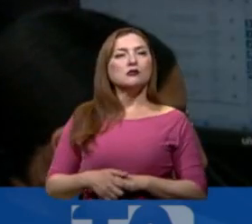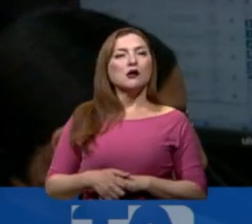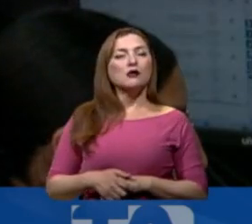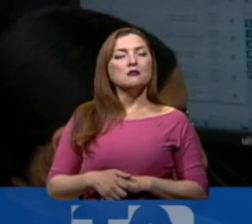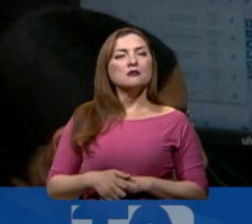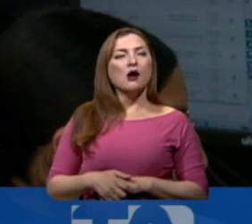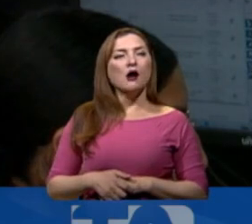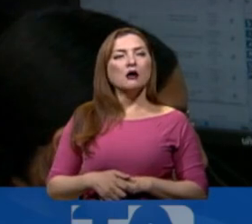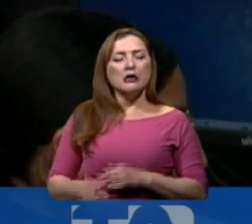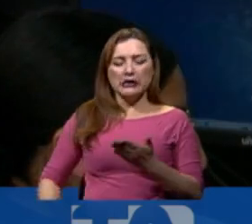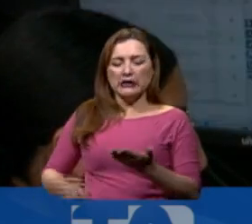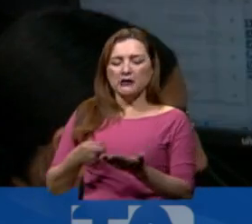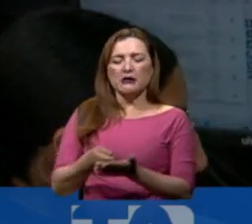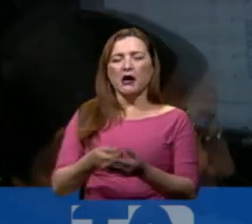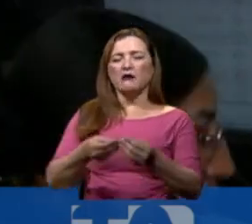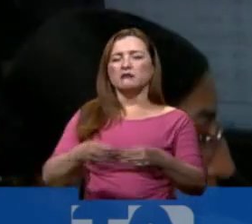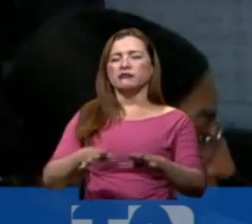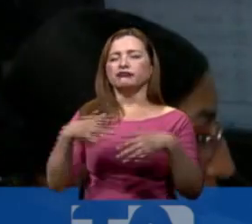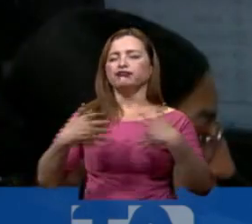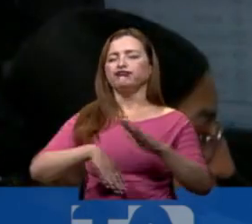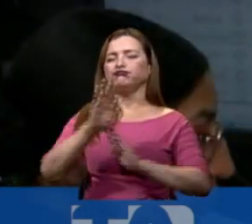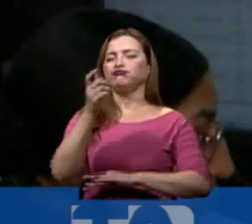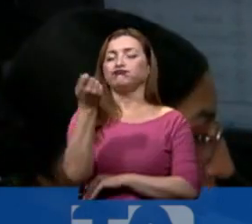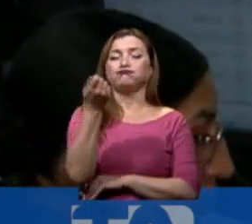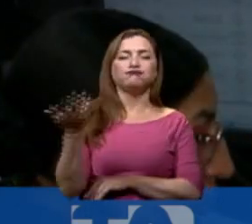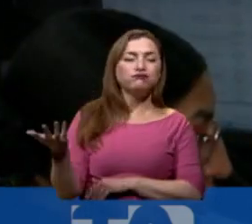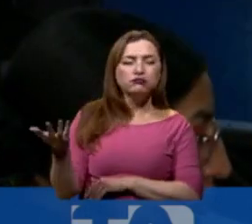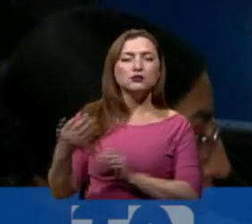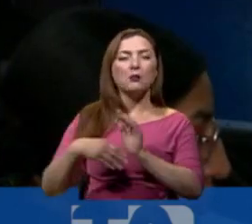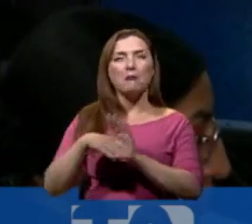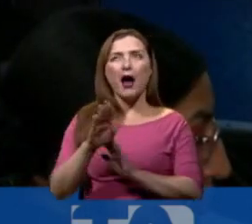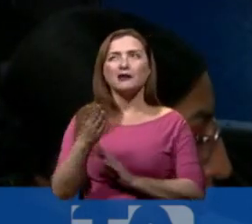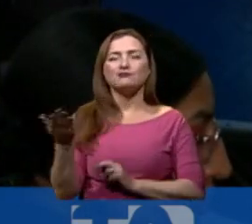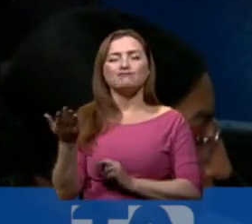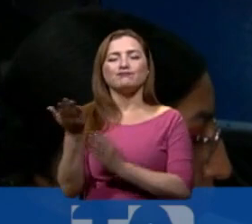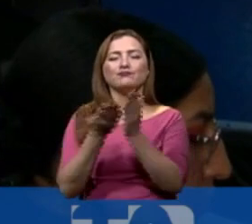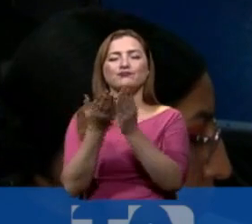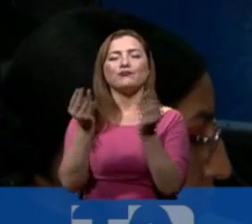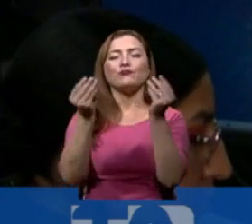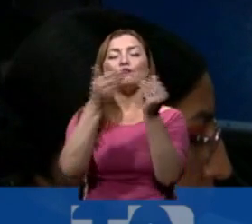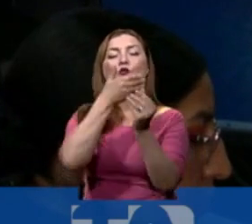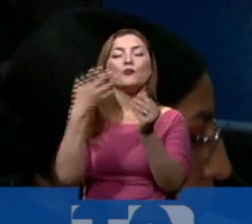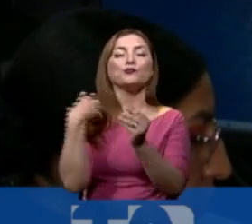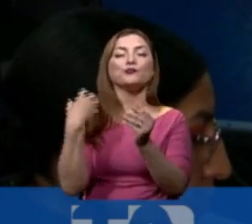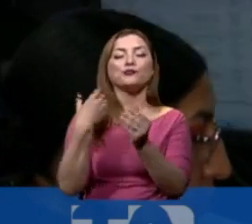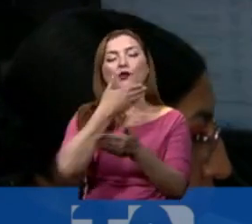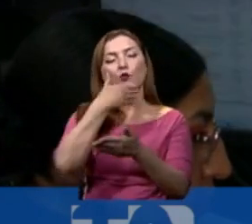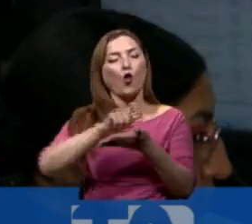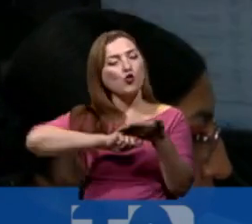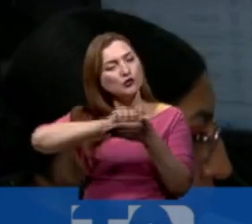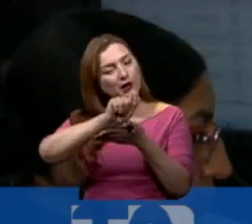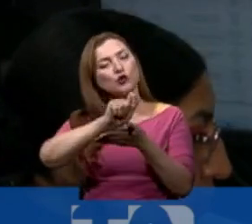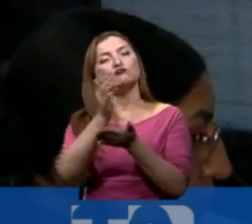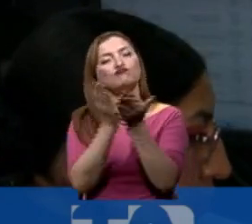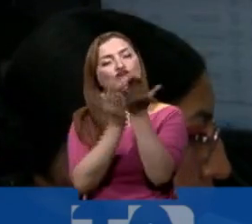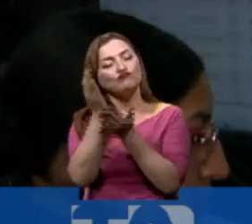hacer un gasto operativo mayor. Entonces, teniendo un buen servicio, garantizando un buen servicio, un contrato que cumpla con niveles